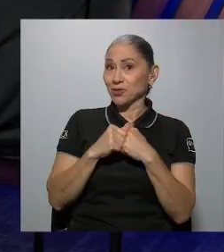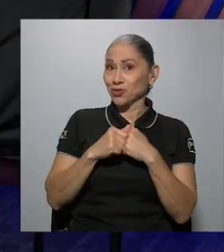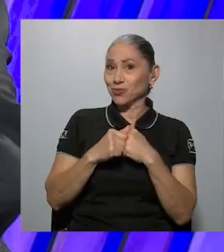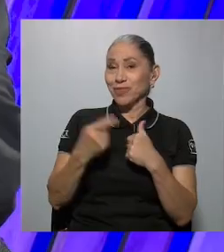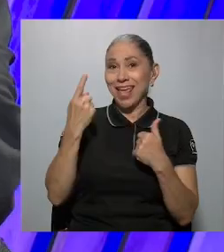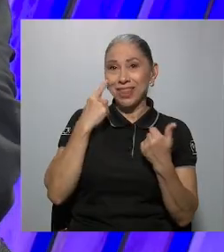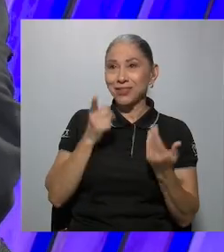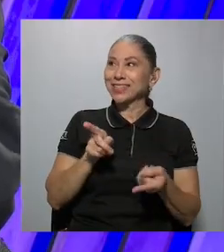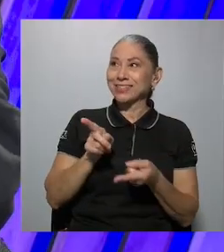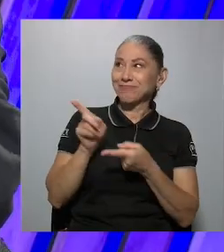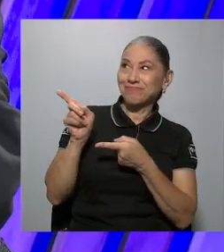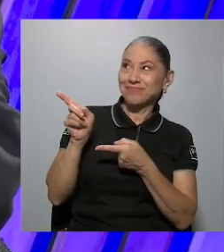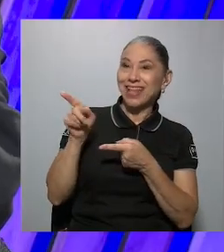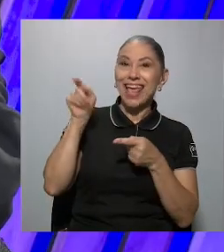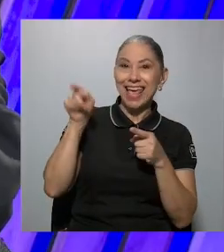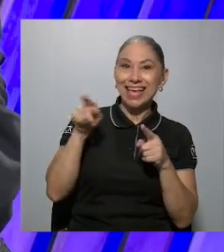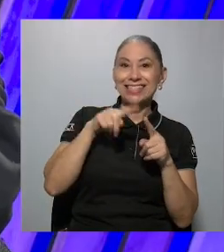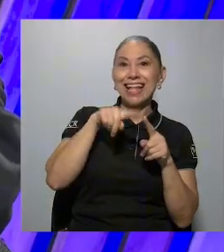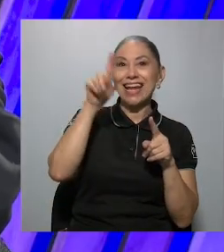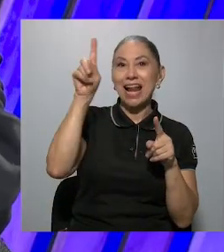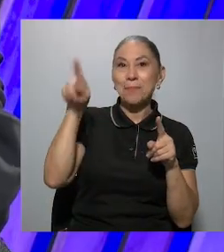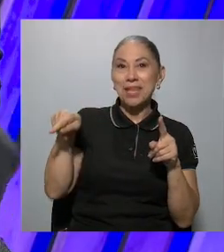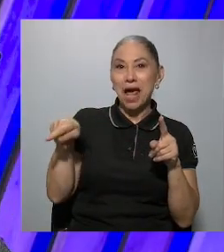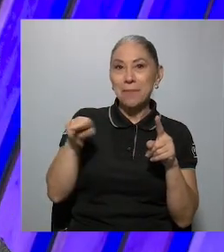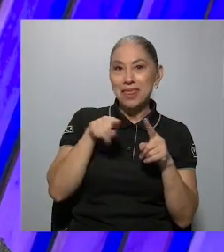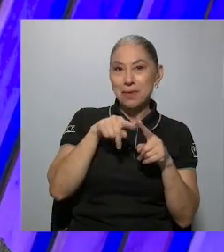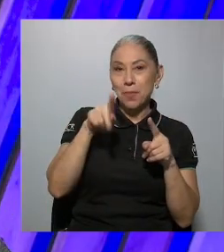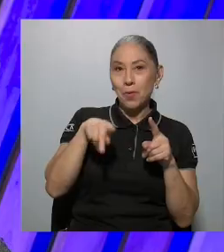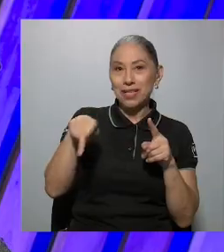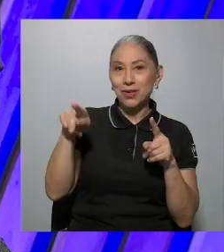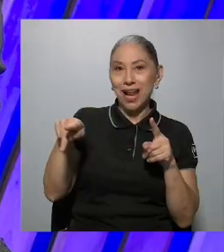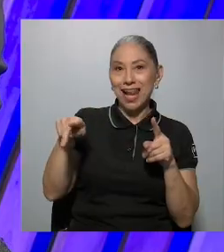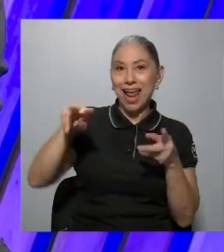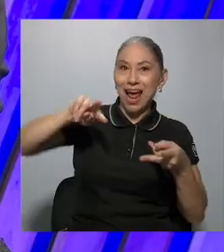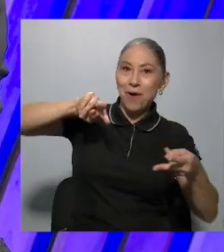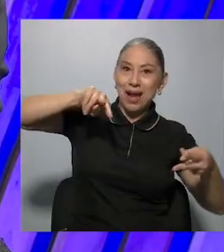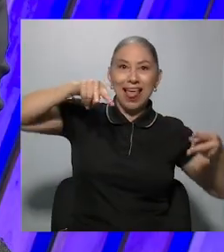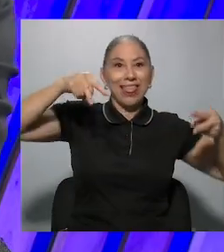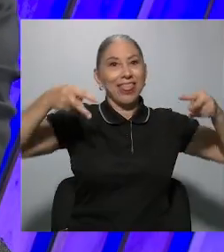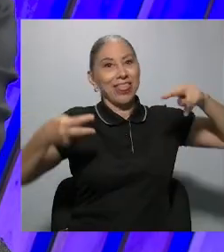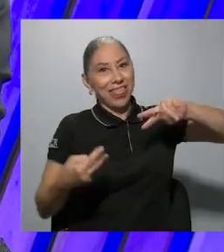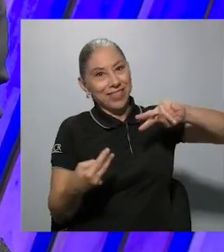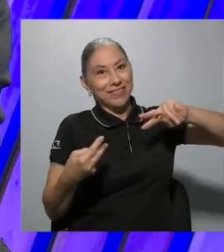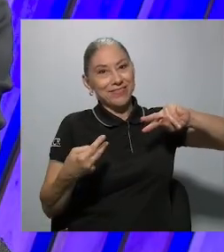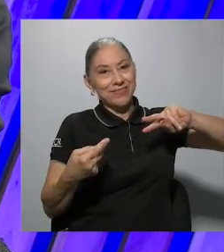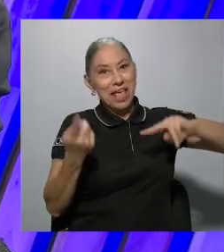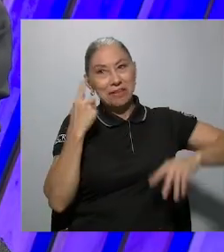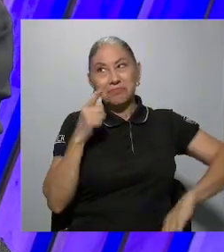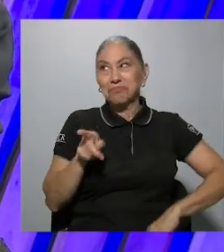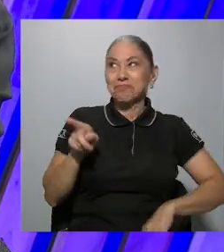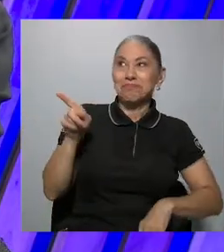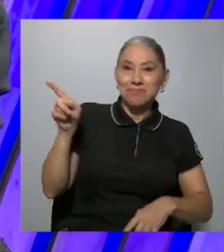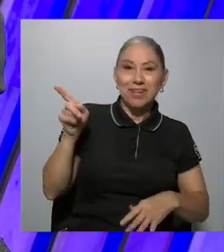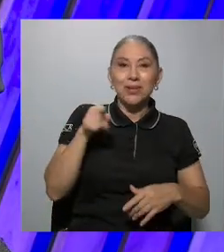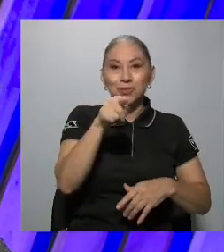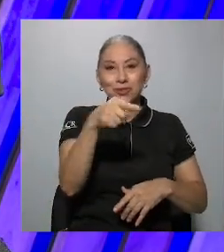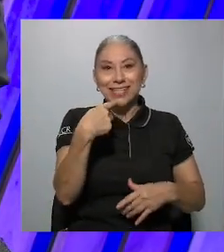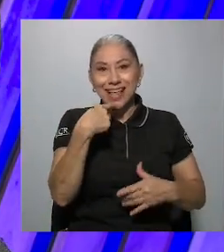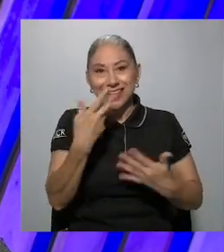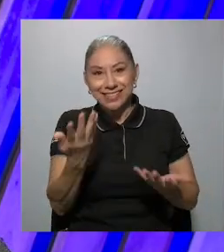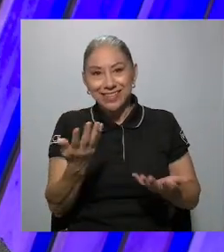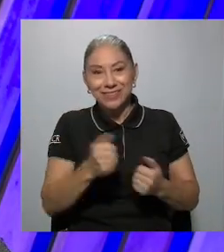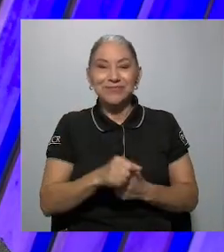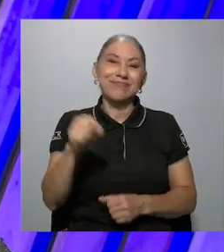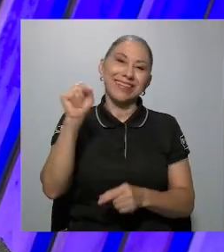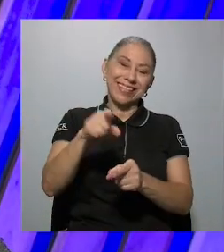manos, esta era la pirámide poblacional, se está haciendo así. Correcto. Y este pedazo y este